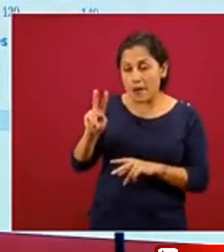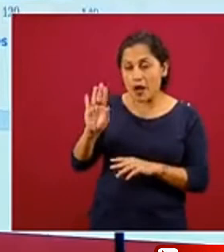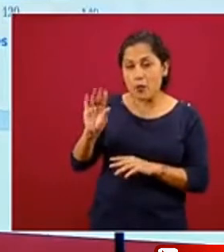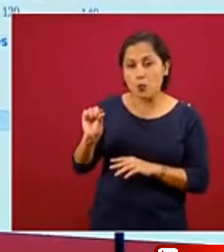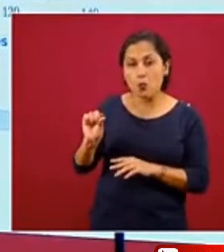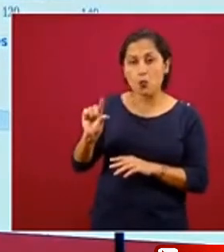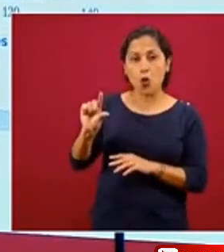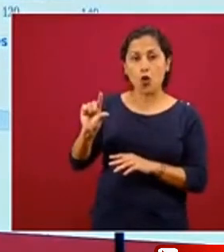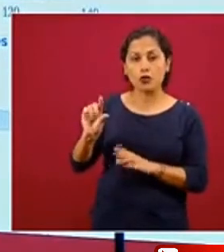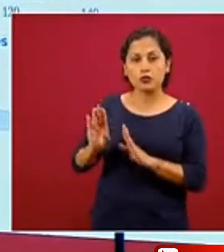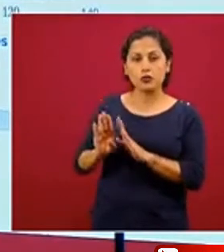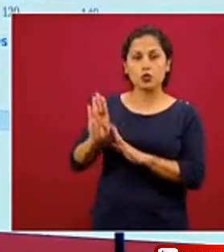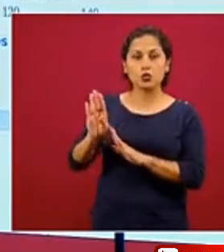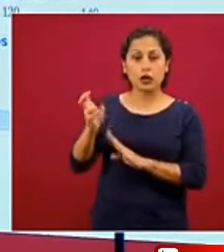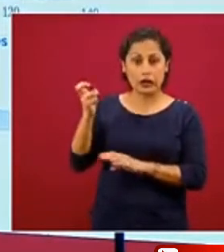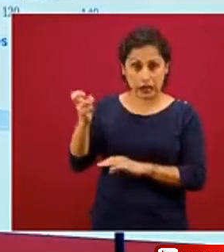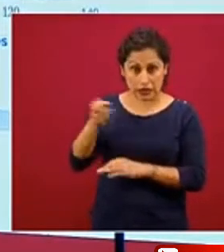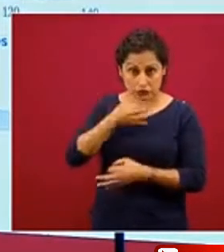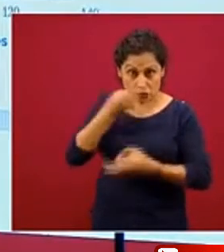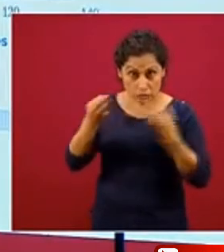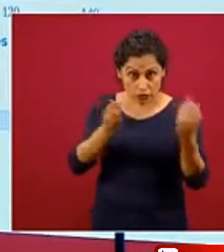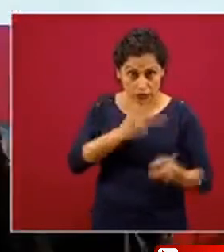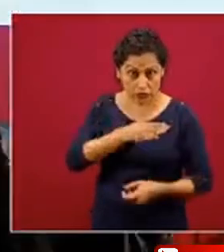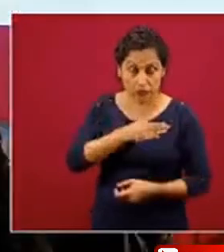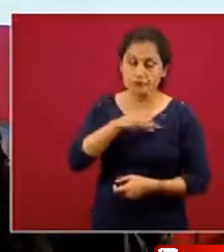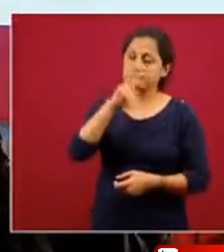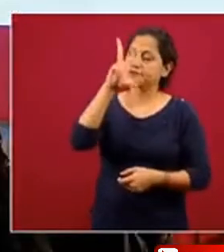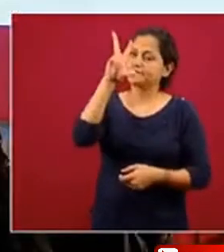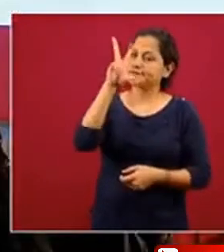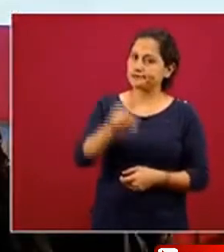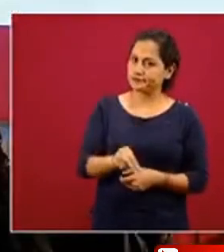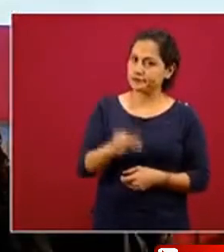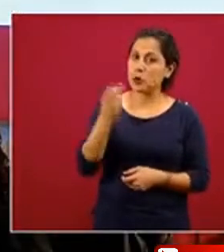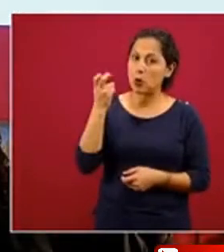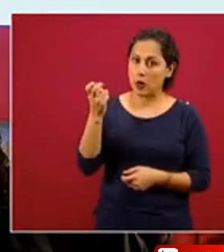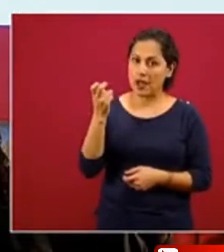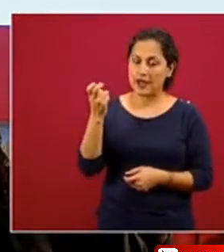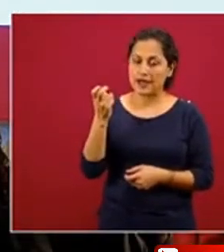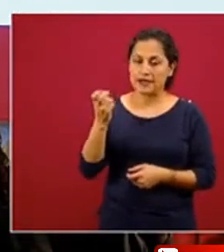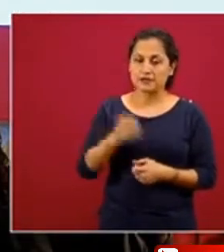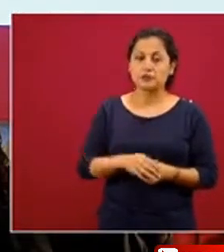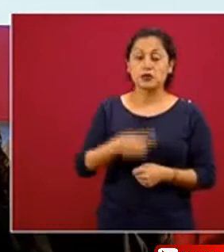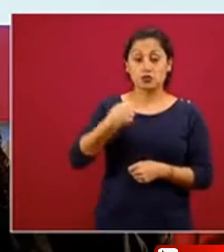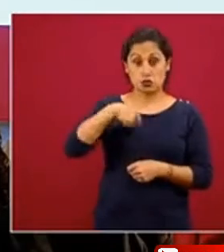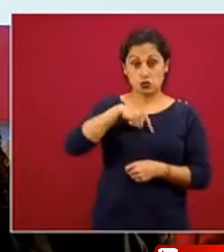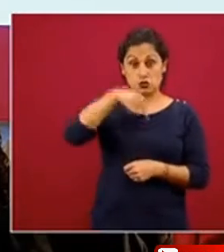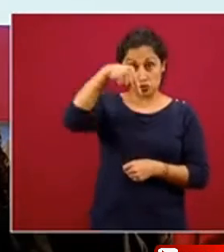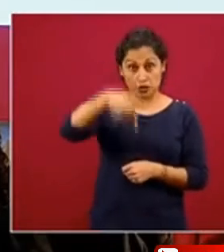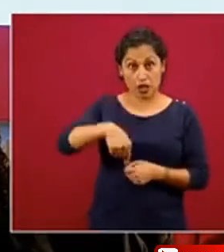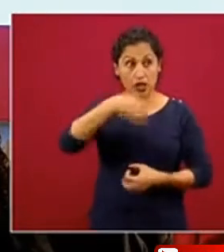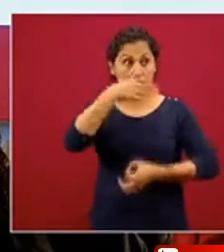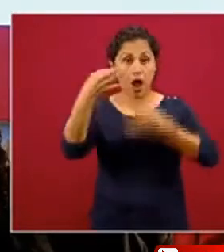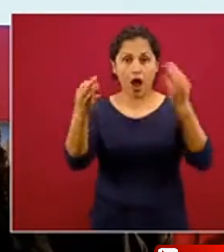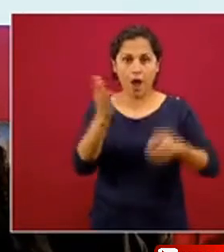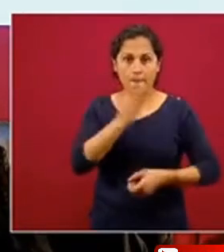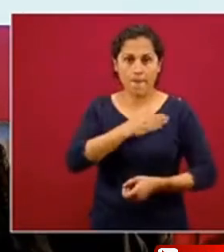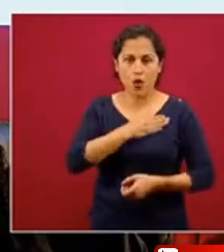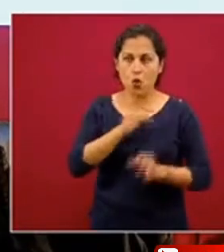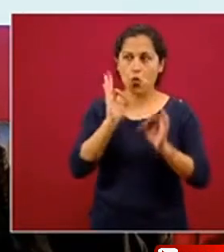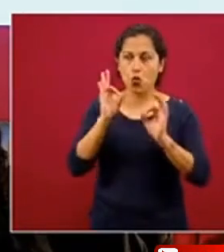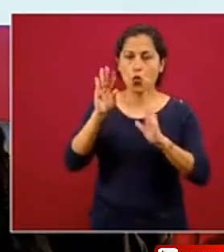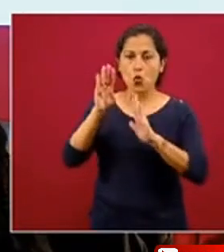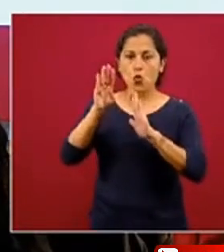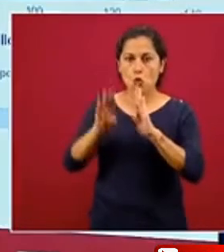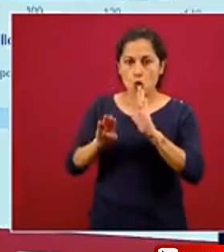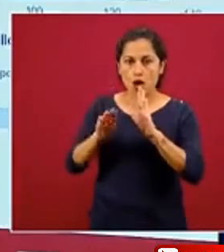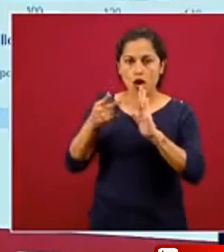Esto no es una buena noticia, y así como comentamos buenas noticias, también comentamos noticias que no son estimulantes.